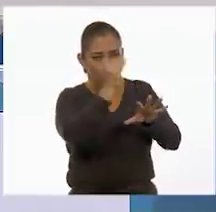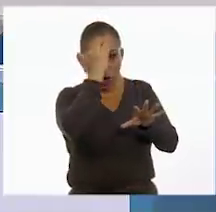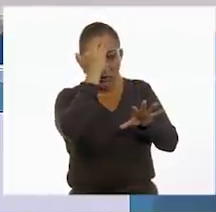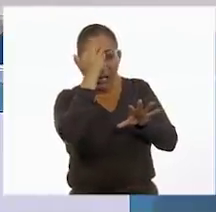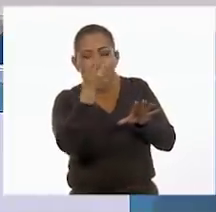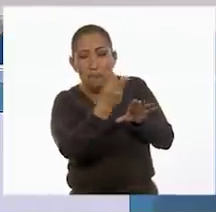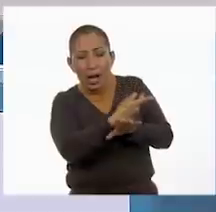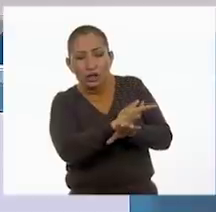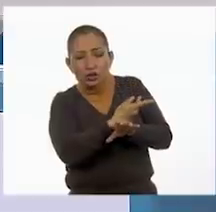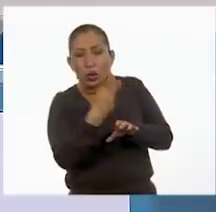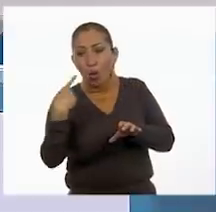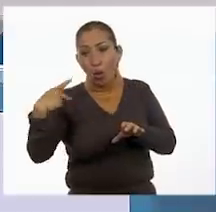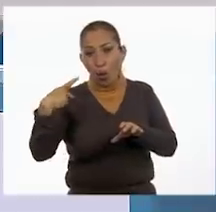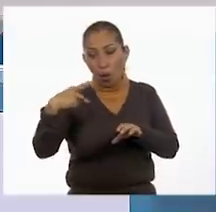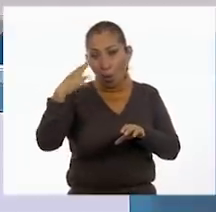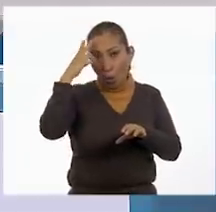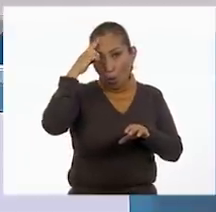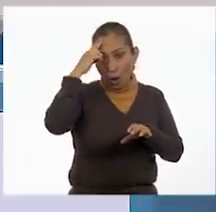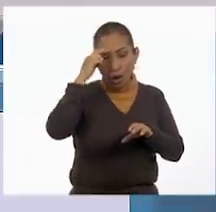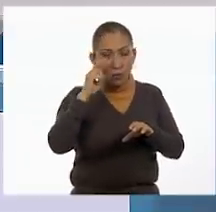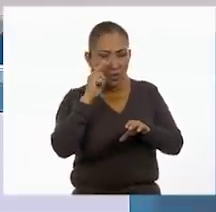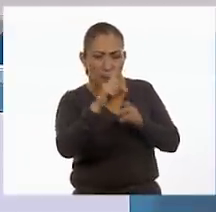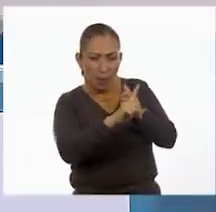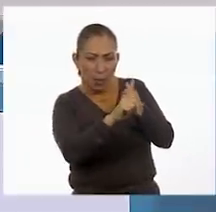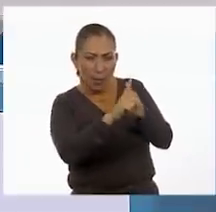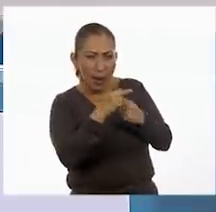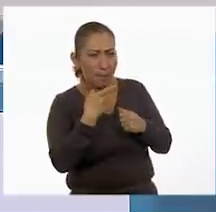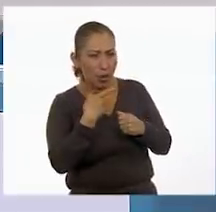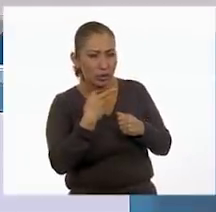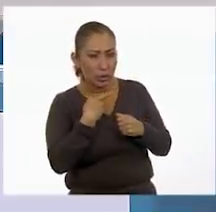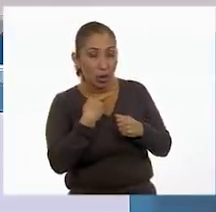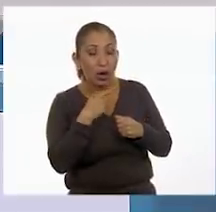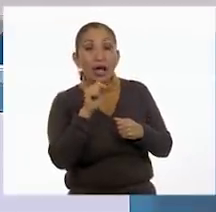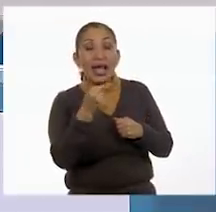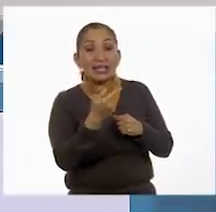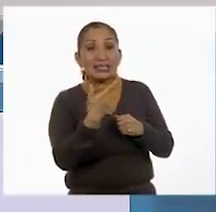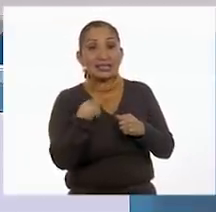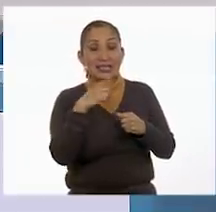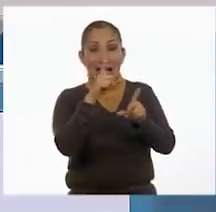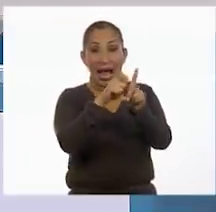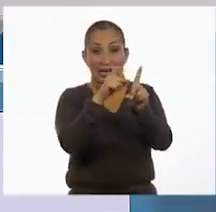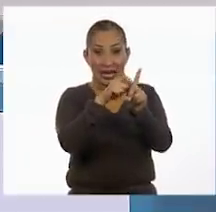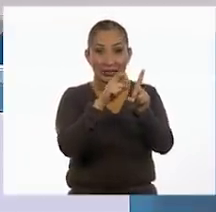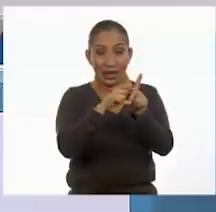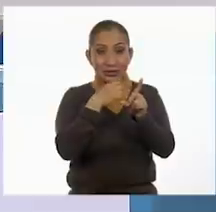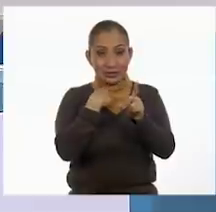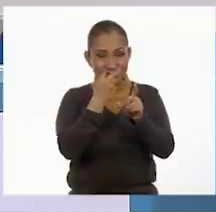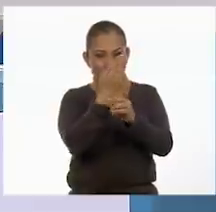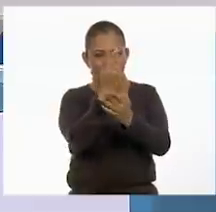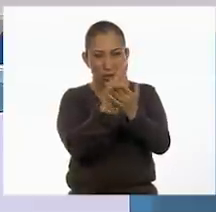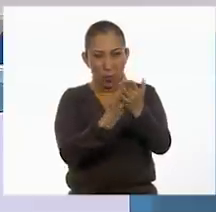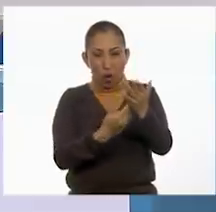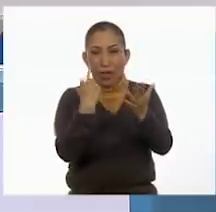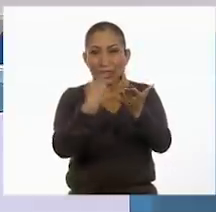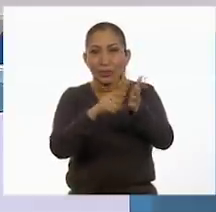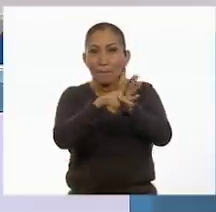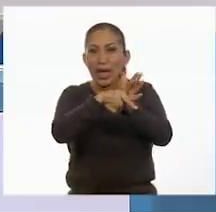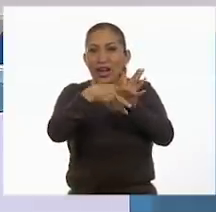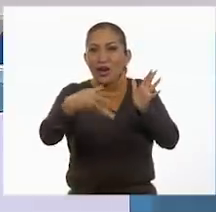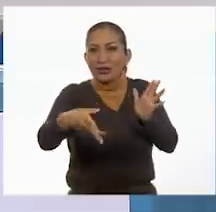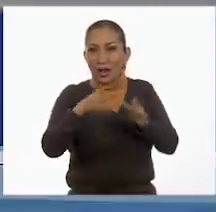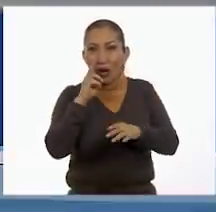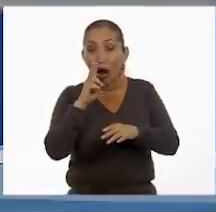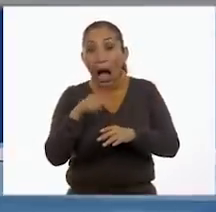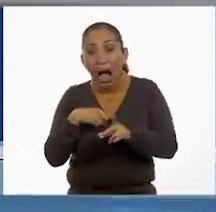la visión que en ese momento se tenía de todos los conflictos políticos son las caricaturas que se publicaban en los periódicos.